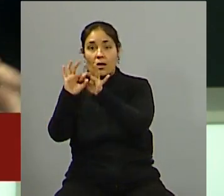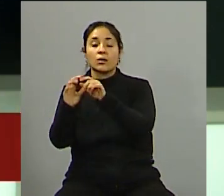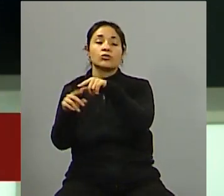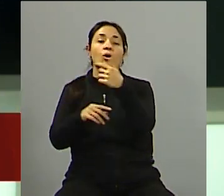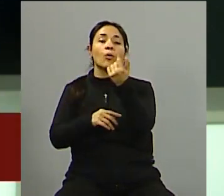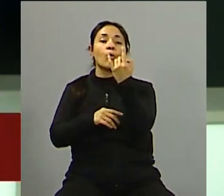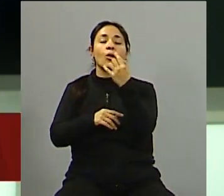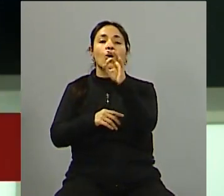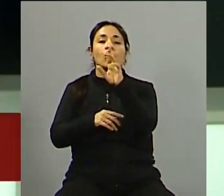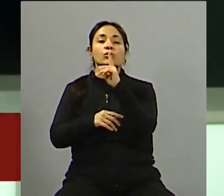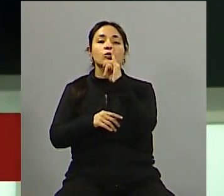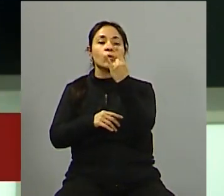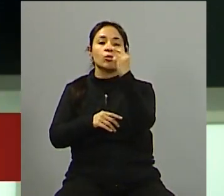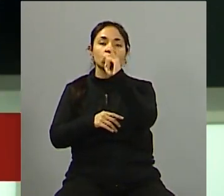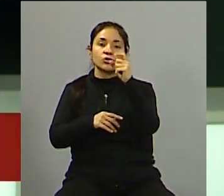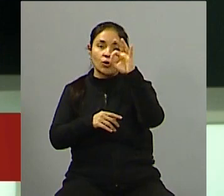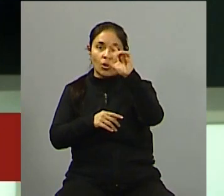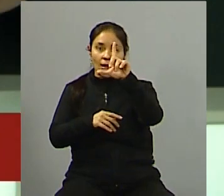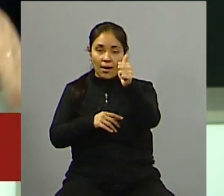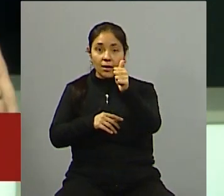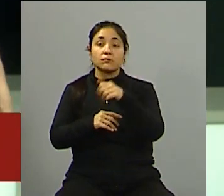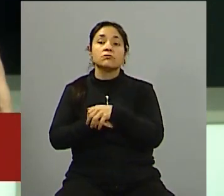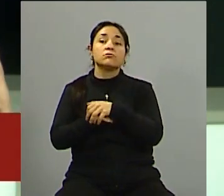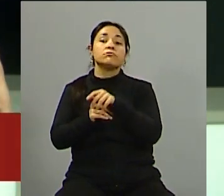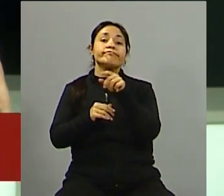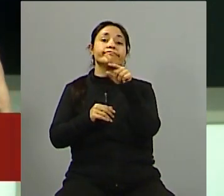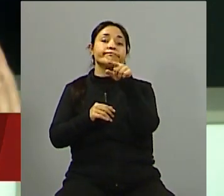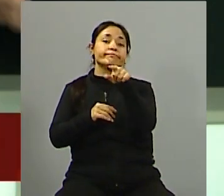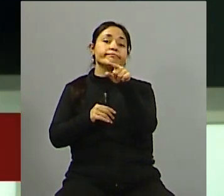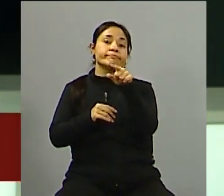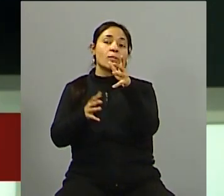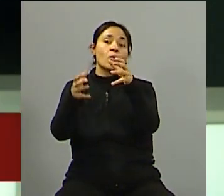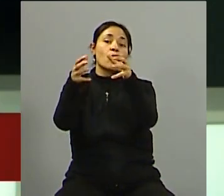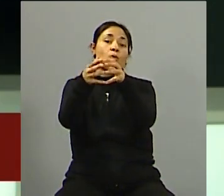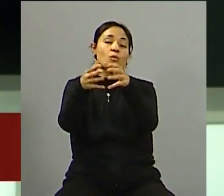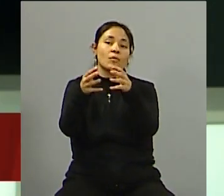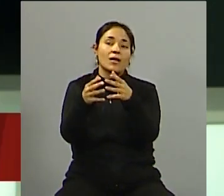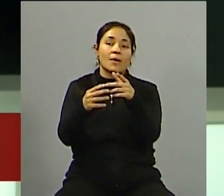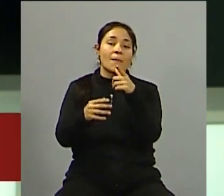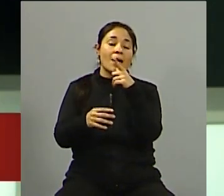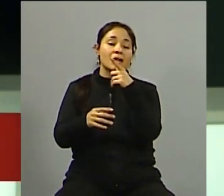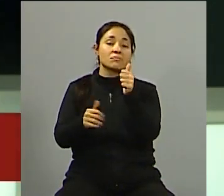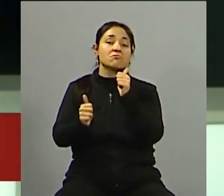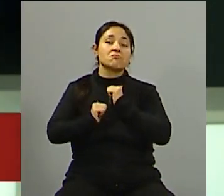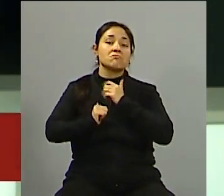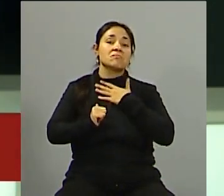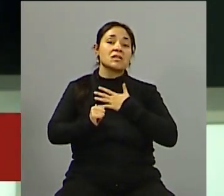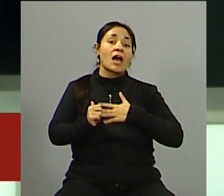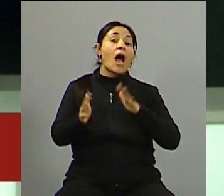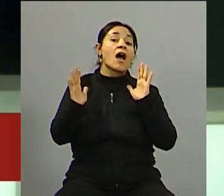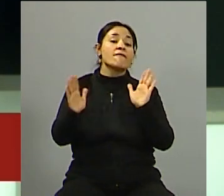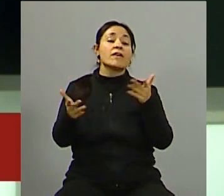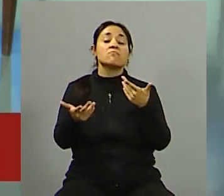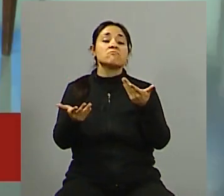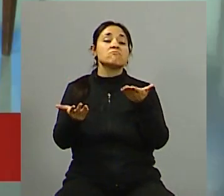Ortuzola, que es el líder del partido, está sentado prácticamente, lo voy a decir así, con un whisky en la mano, viendo qué es lo que le ofrecen. ¿Qué le